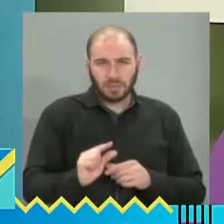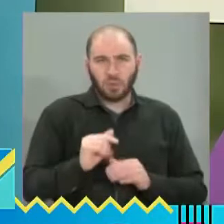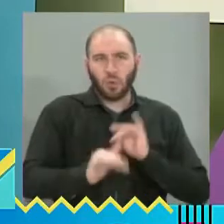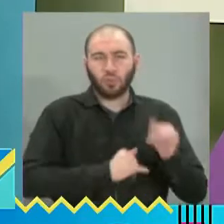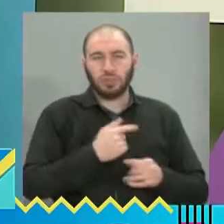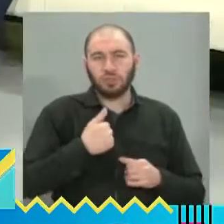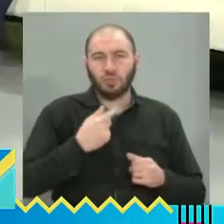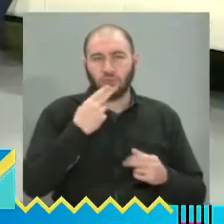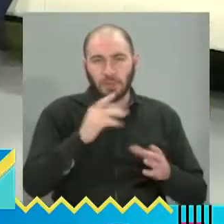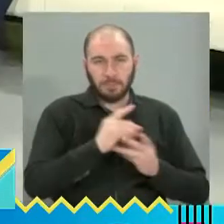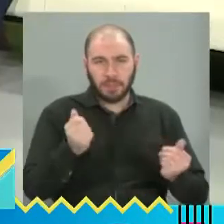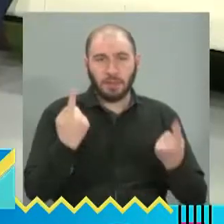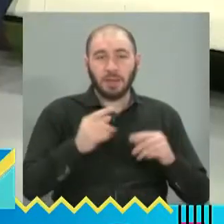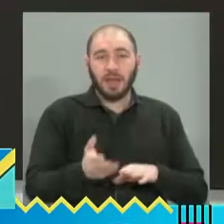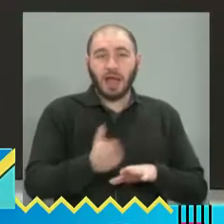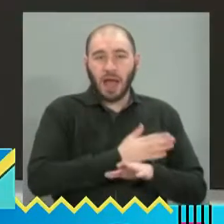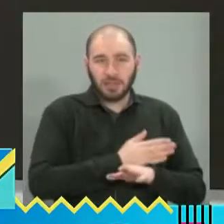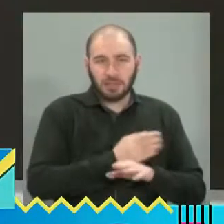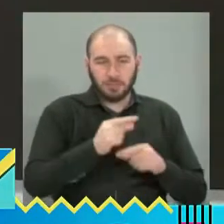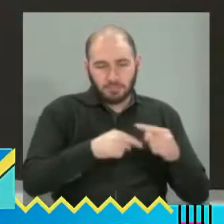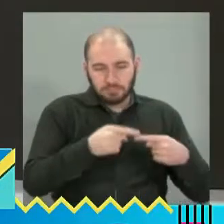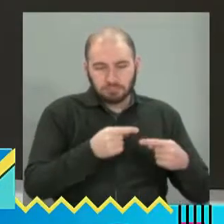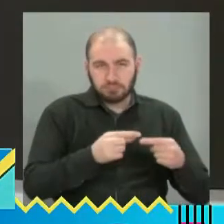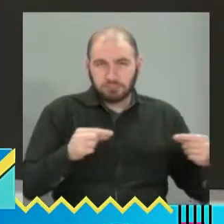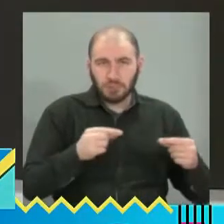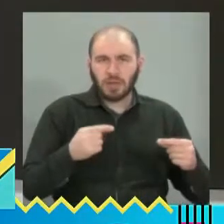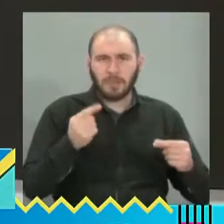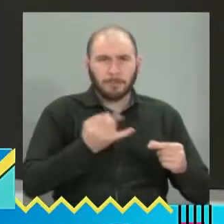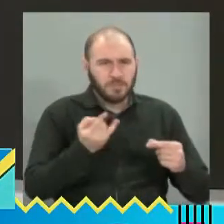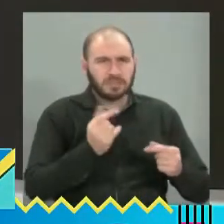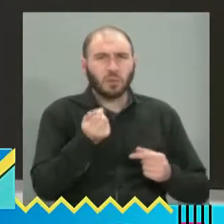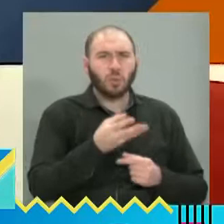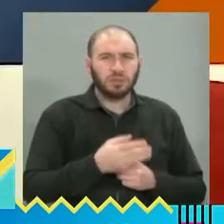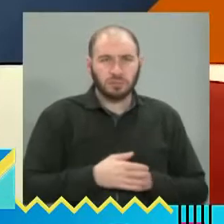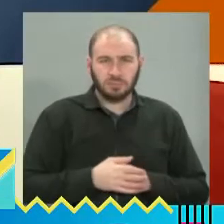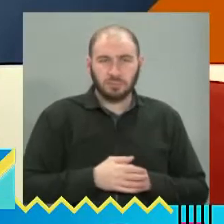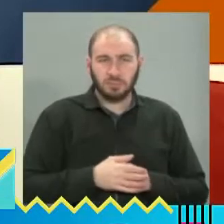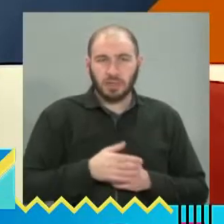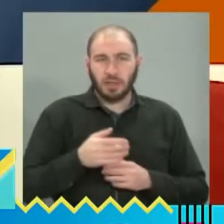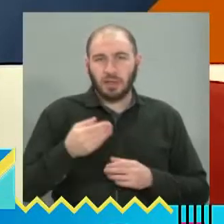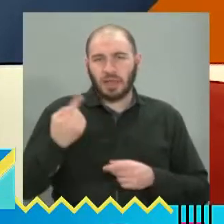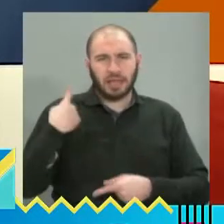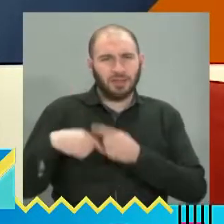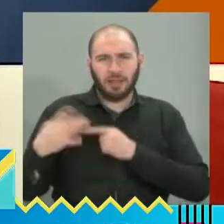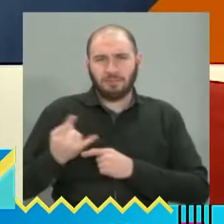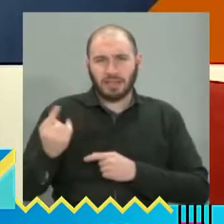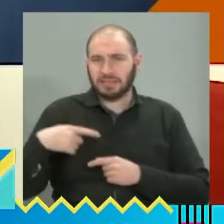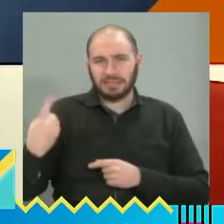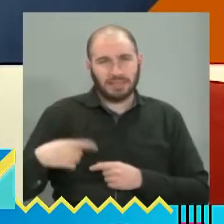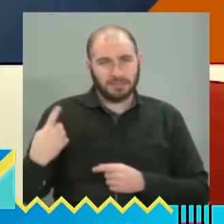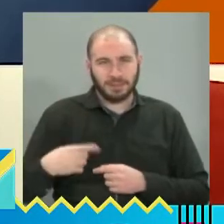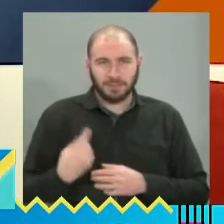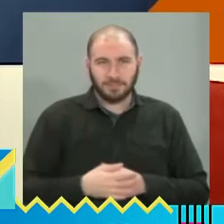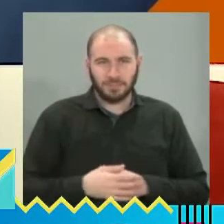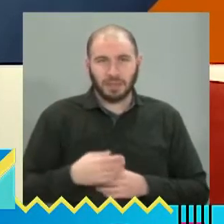de decir, bueno, voy a dejar de fumar, pero antes voy a consumir armado. ¿Qué tanto hay de mito en eso? Sí, yo creo que mitos hay cientos. Miles. Y